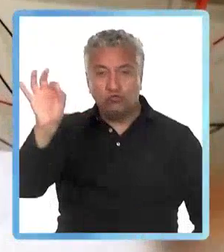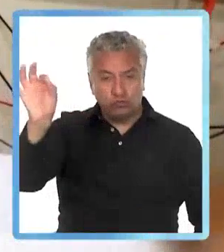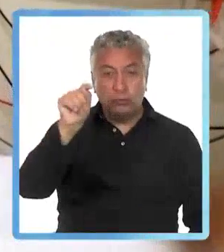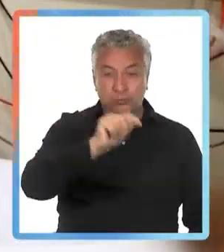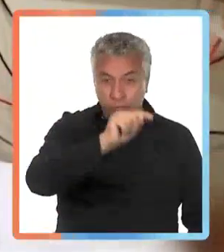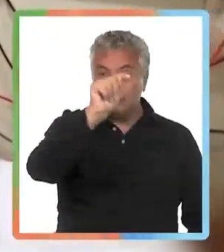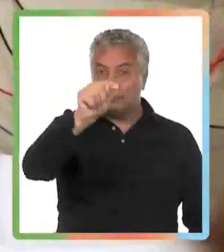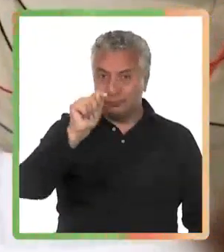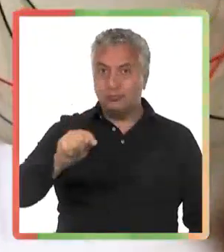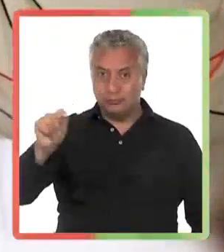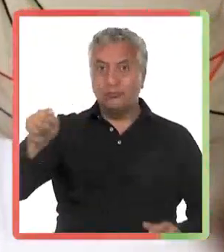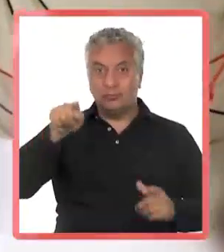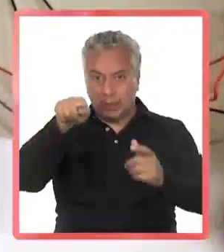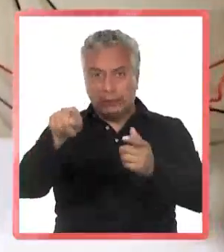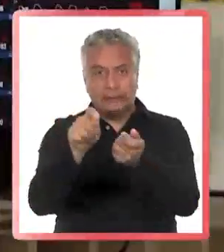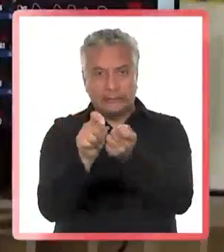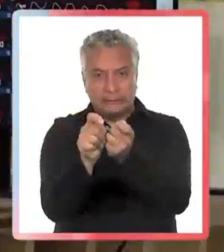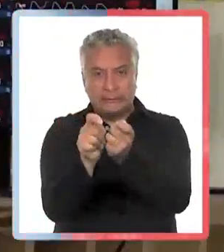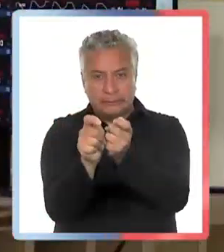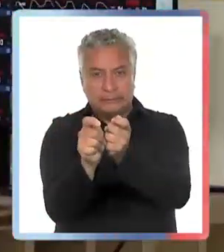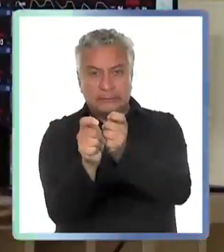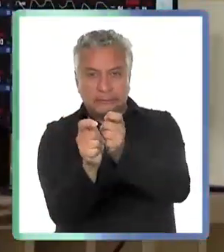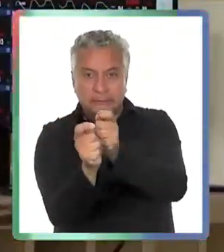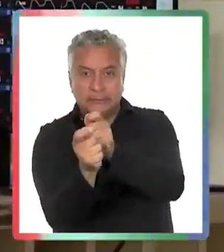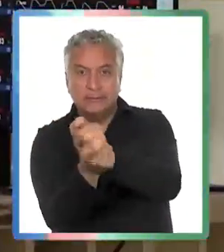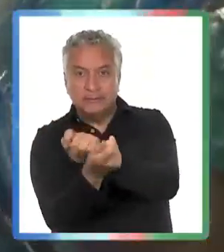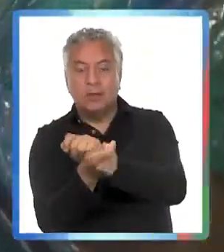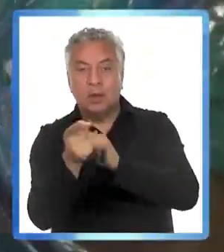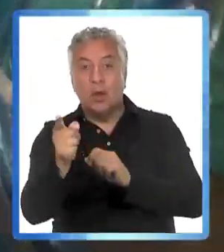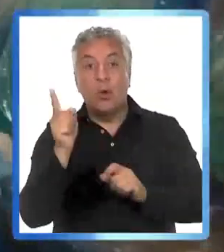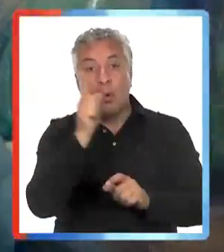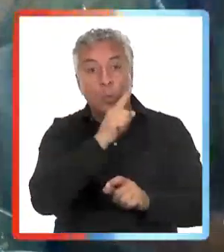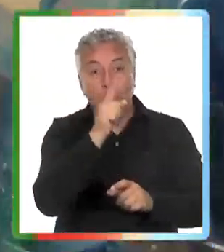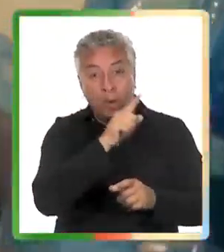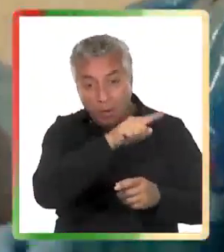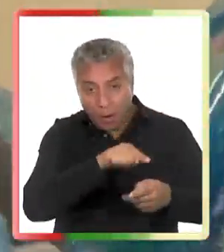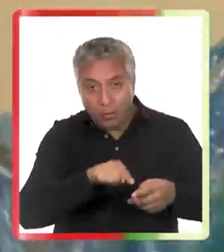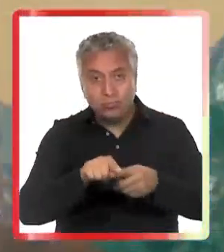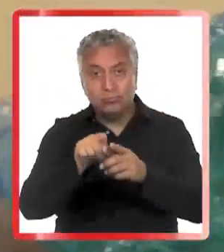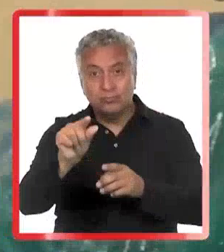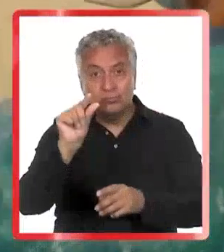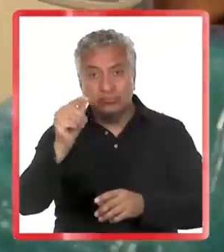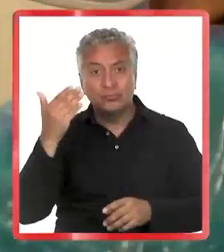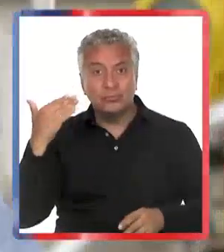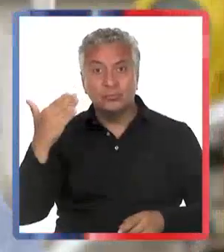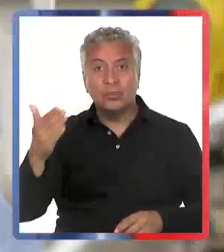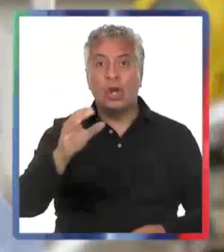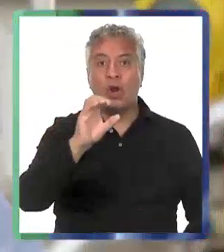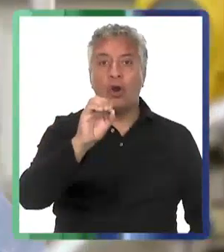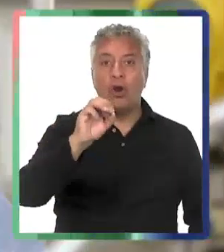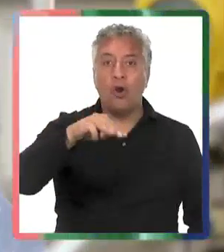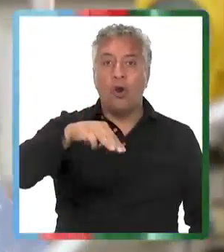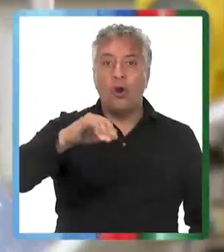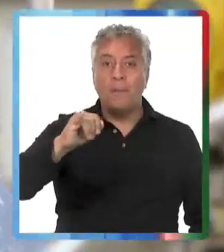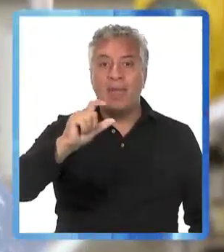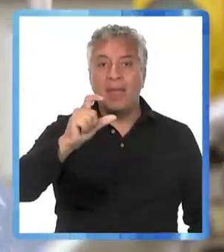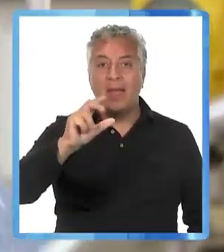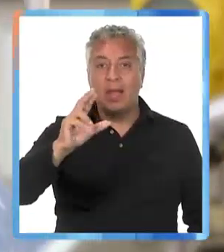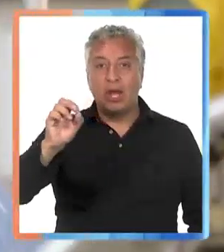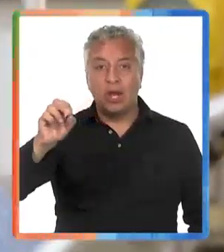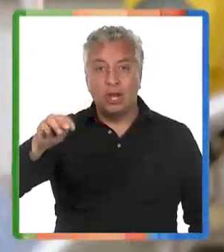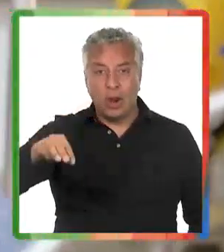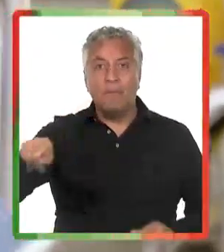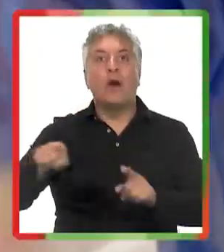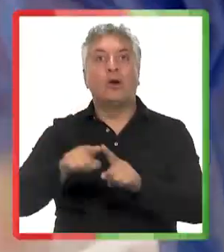circulando, ha ido cambiando genéticamente, pero ya esta última variante que apareció ya hace bastante tiempo, Omicron, es la